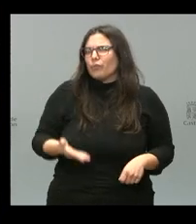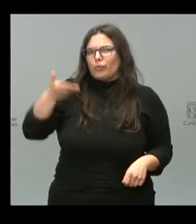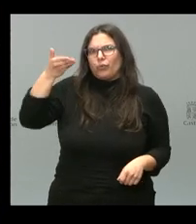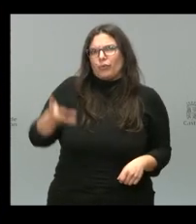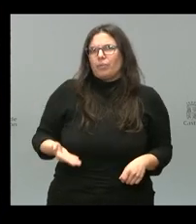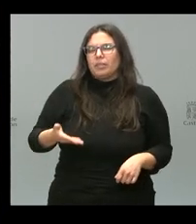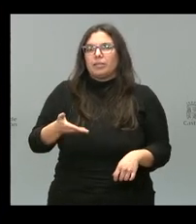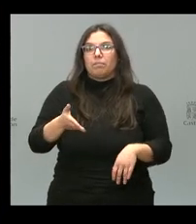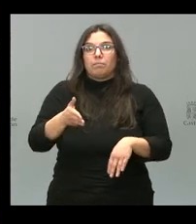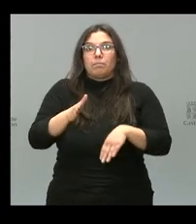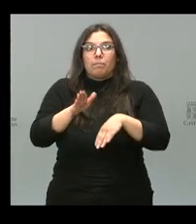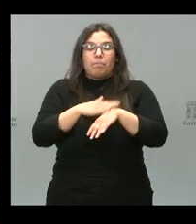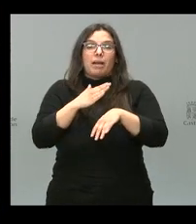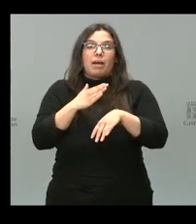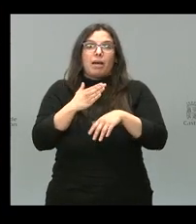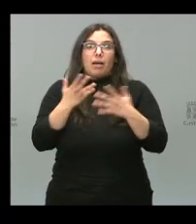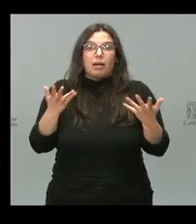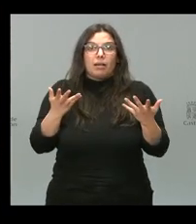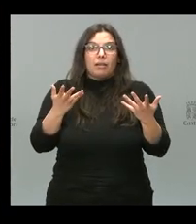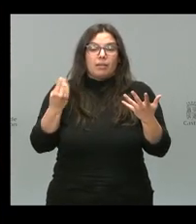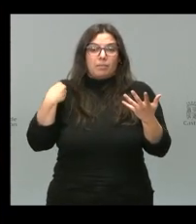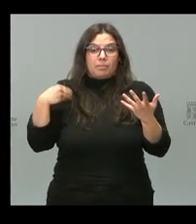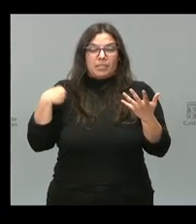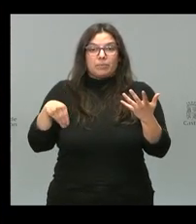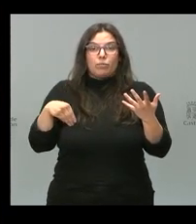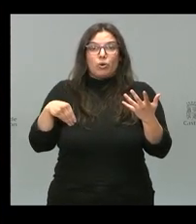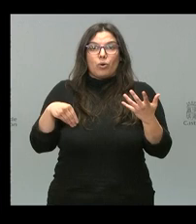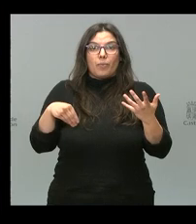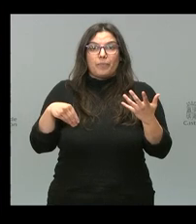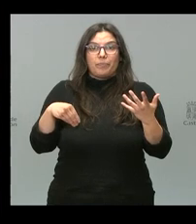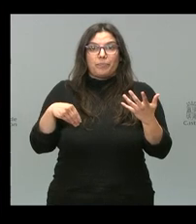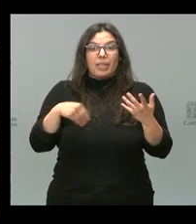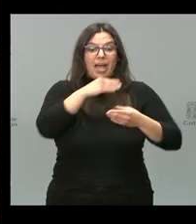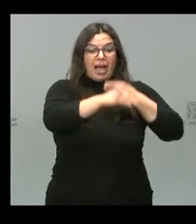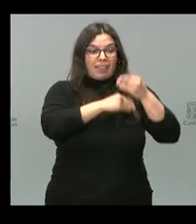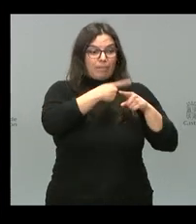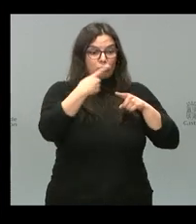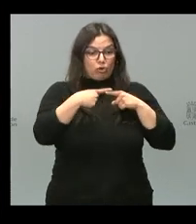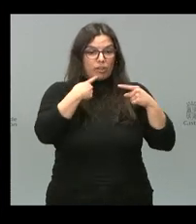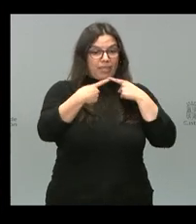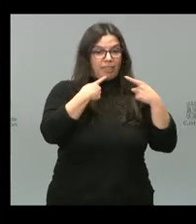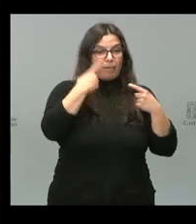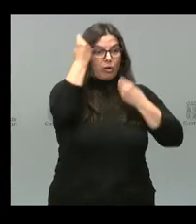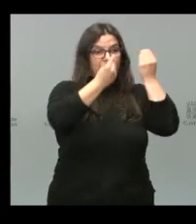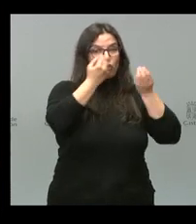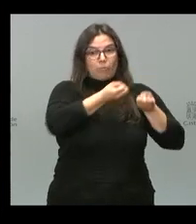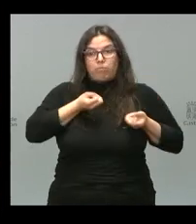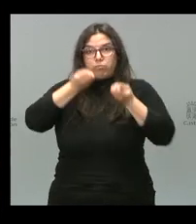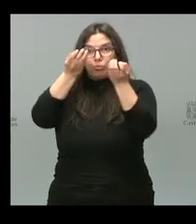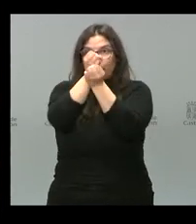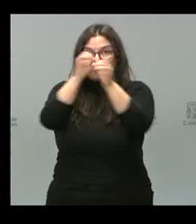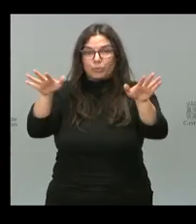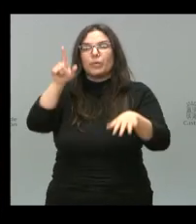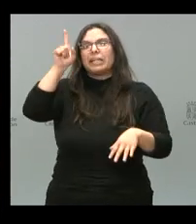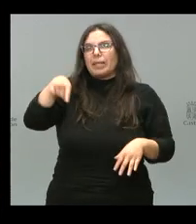para no solo trasladar qué es lo que hacemos y decimos Y qué reflexionamos sino